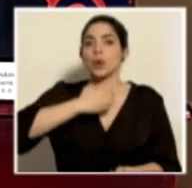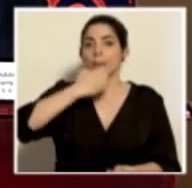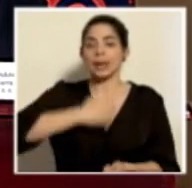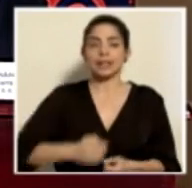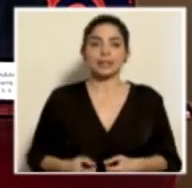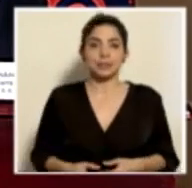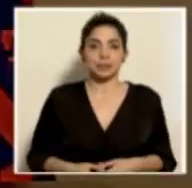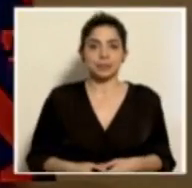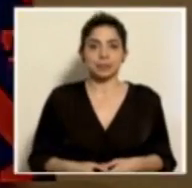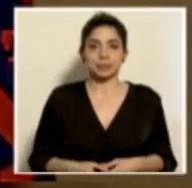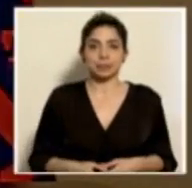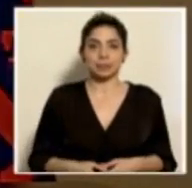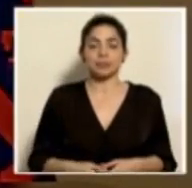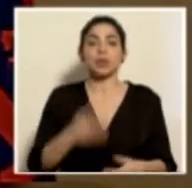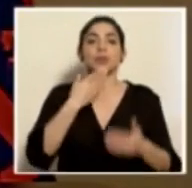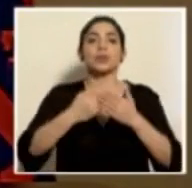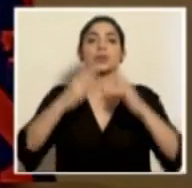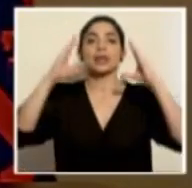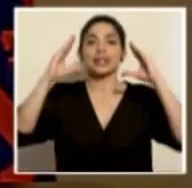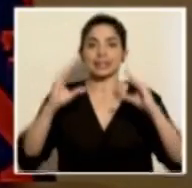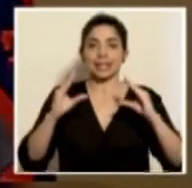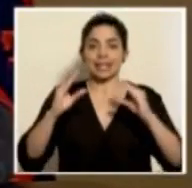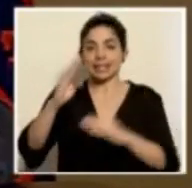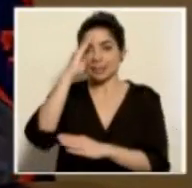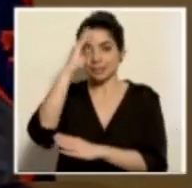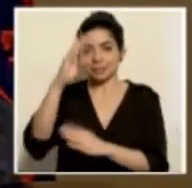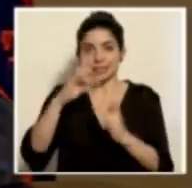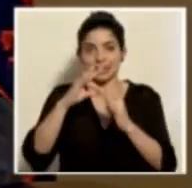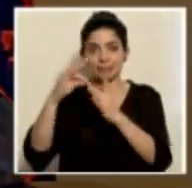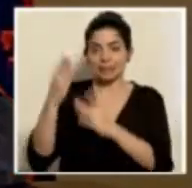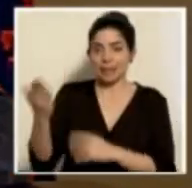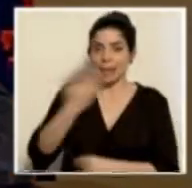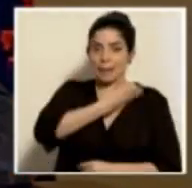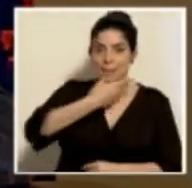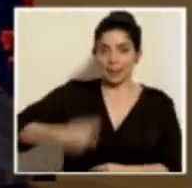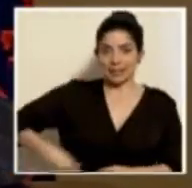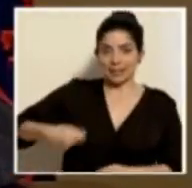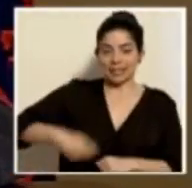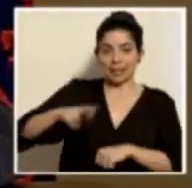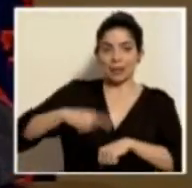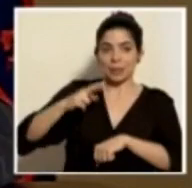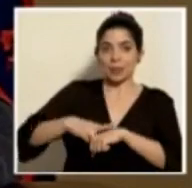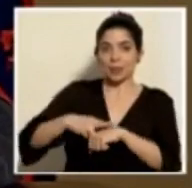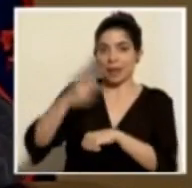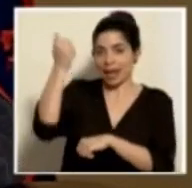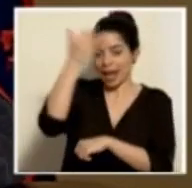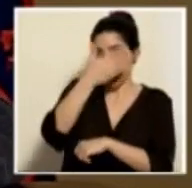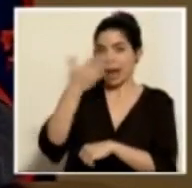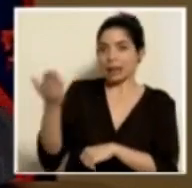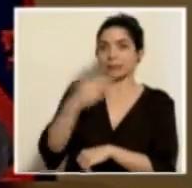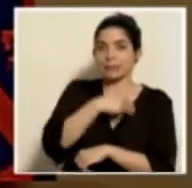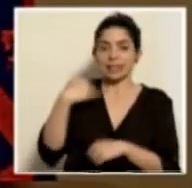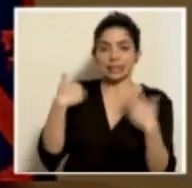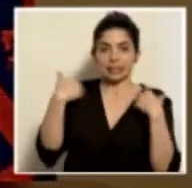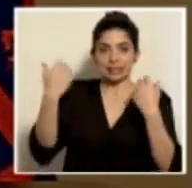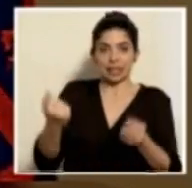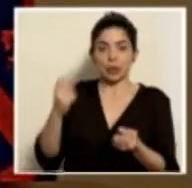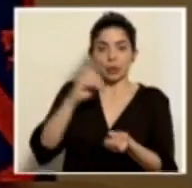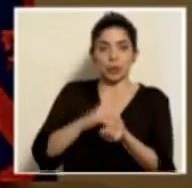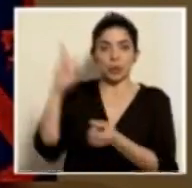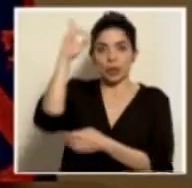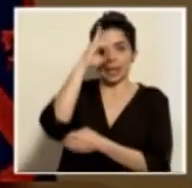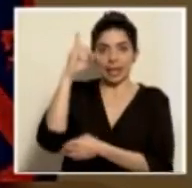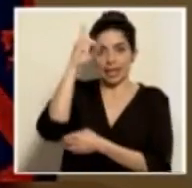Macaya. Muy buenas tardes. Un saludo especial al presidente de la República, don Carlos Alvarado, al ministro de Salud, doctor